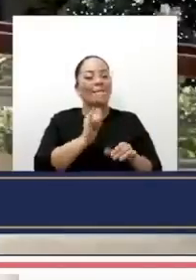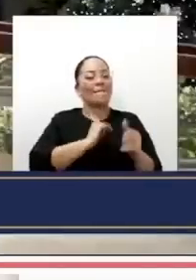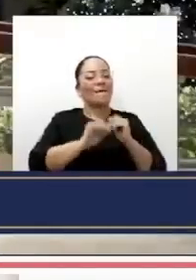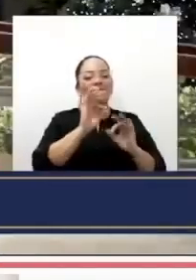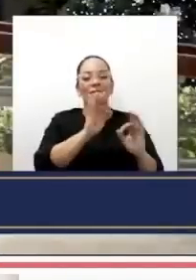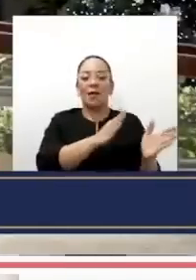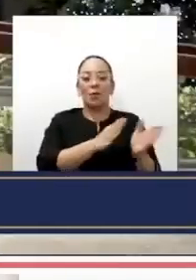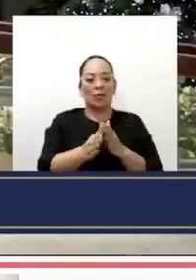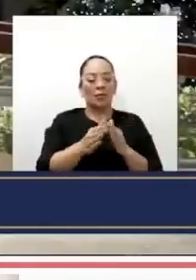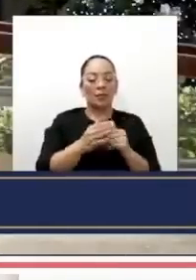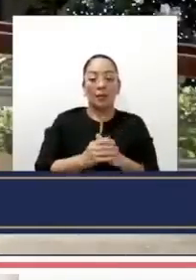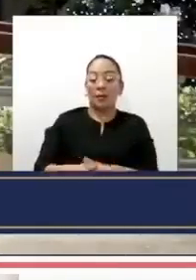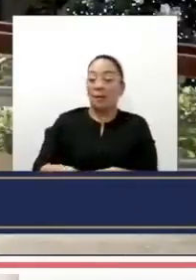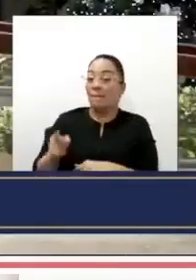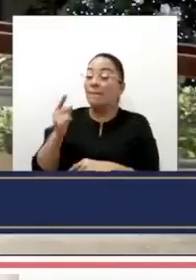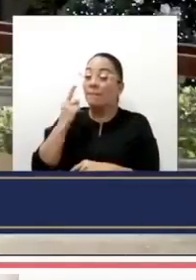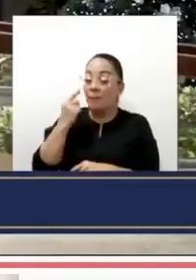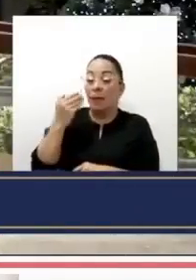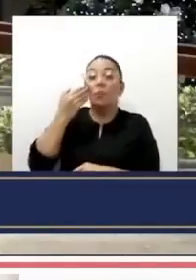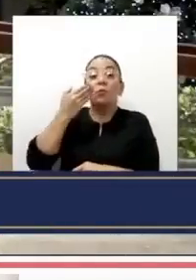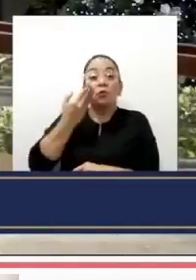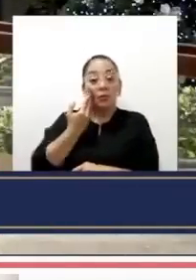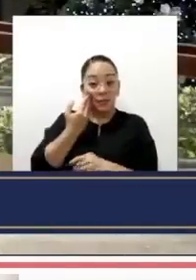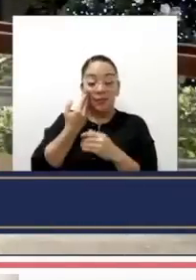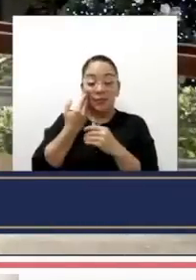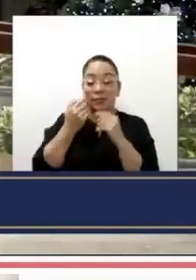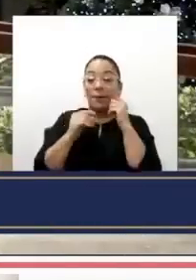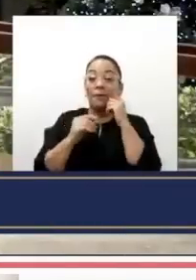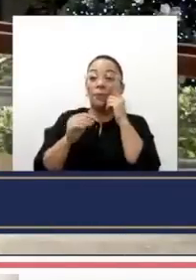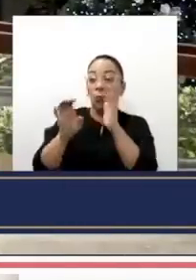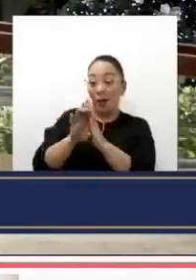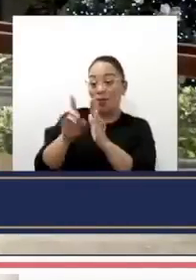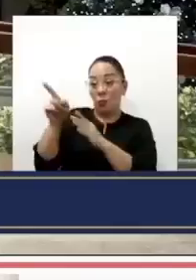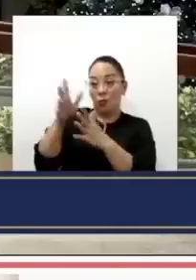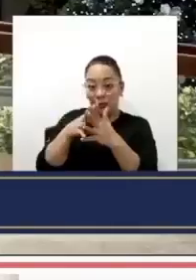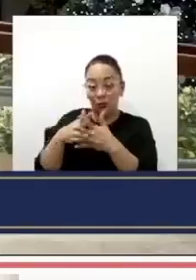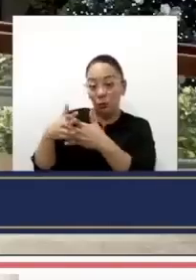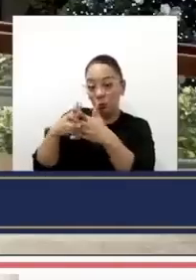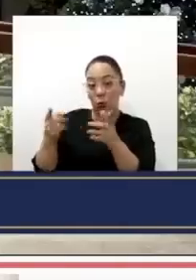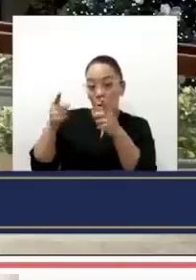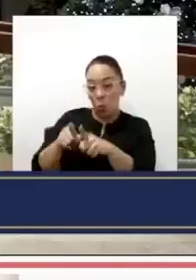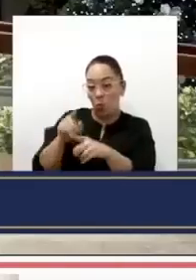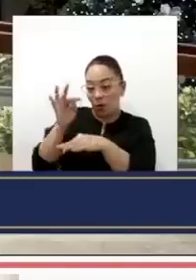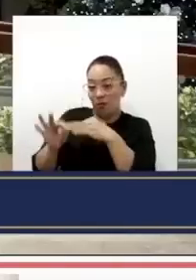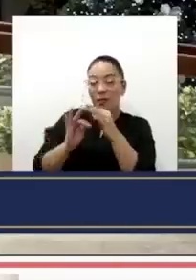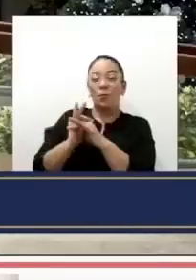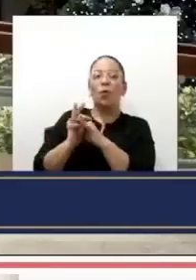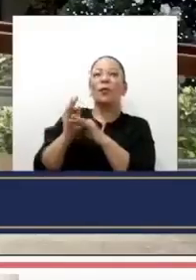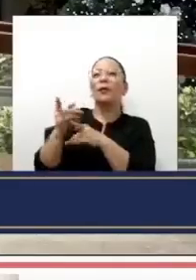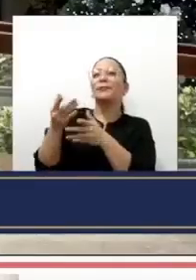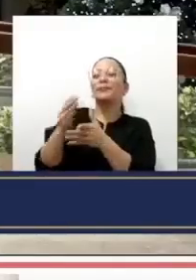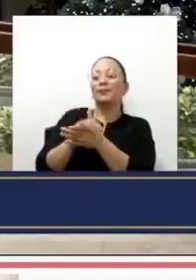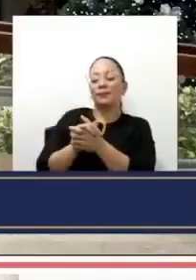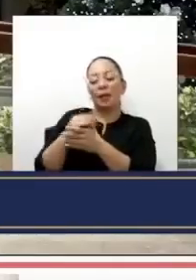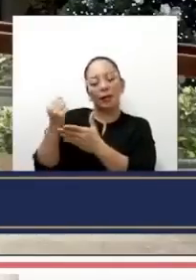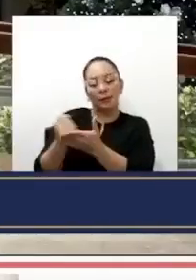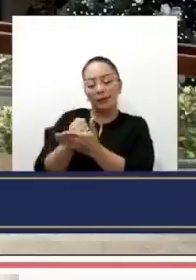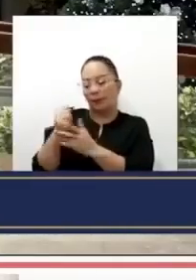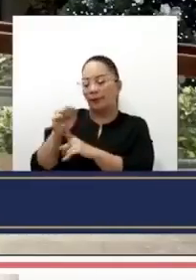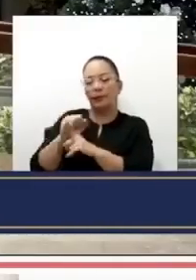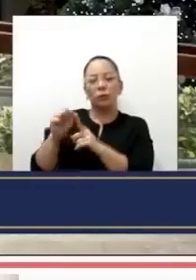Y además que es muy triste porque cuando, por ejemplo, en Estados Unidos ocurren esas masacres lamentables y